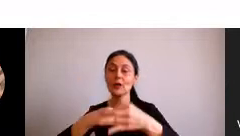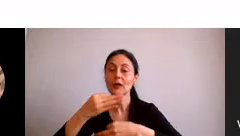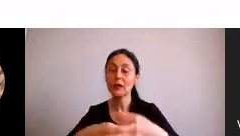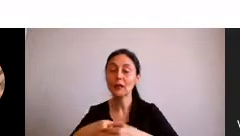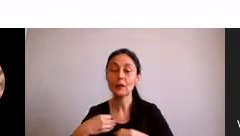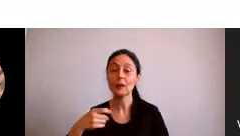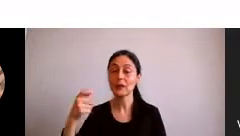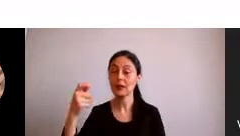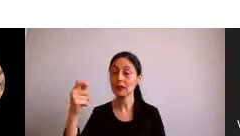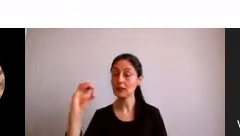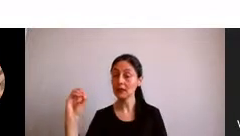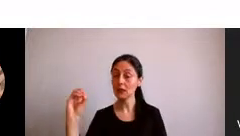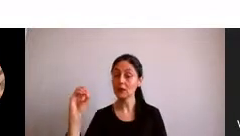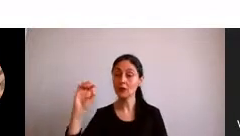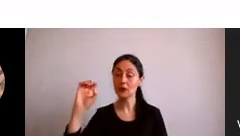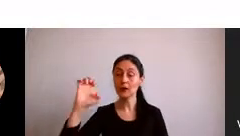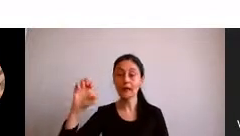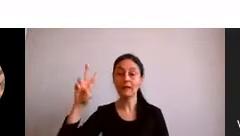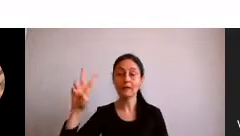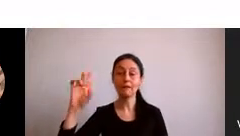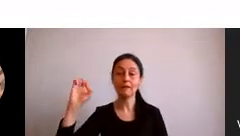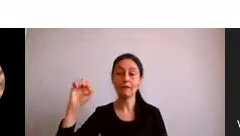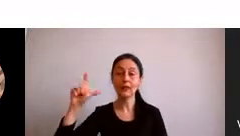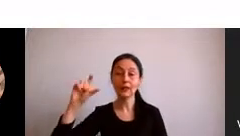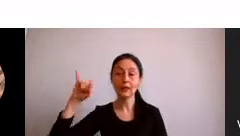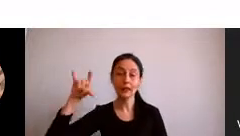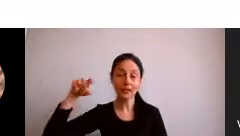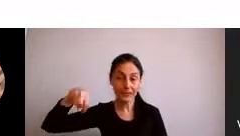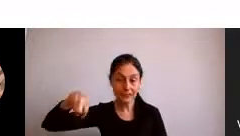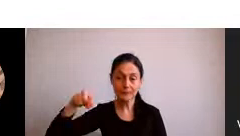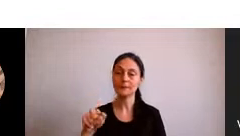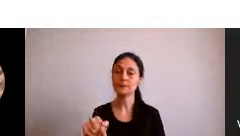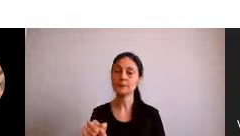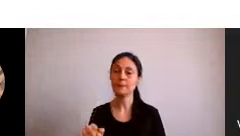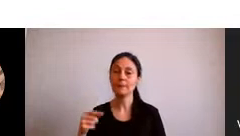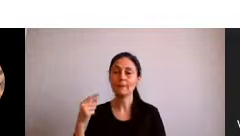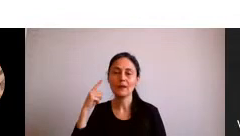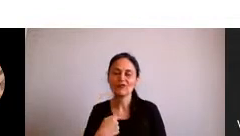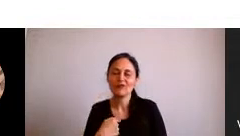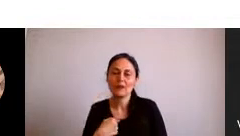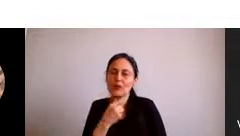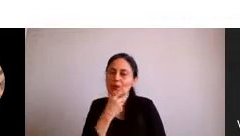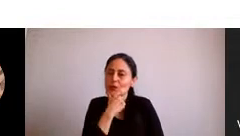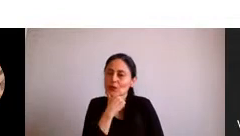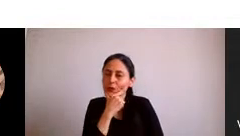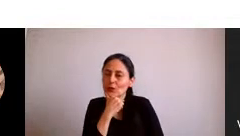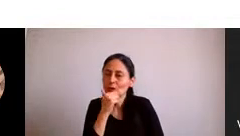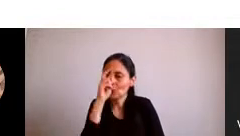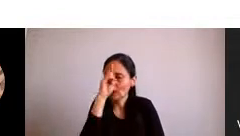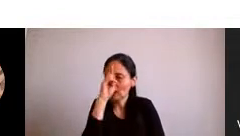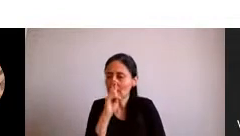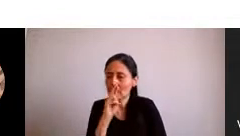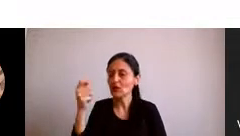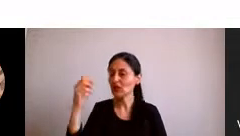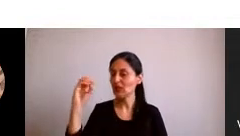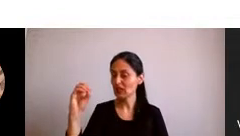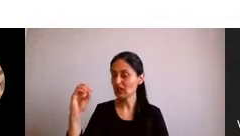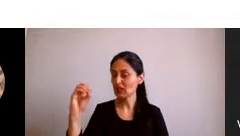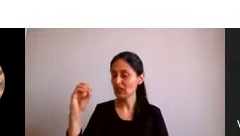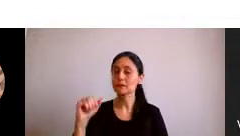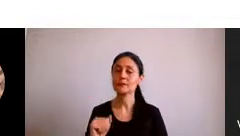culpa de que también tenía esas dudas de cuál era exactamente uno de los roles o las misiones y cómo